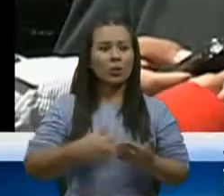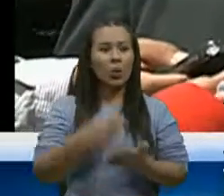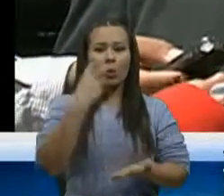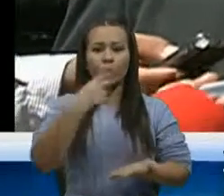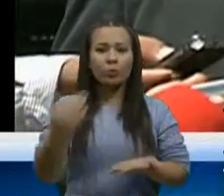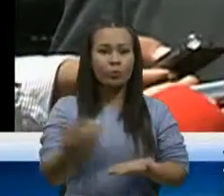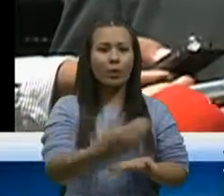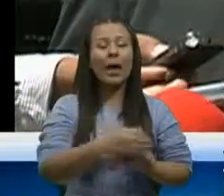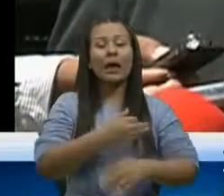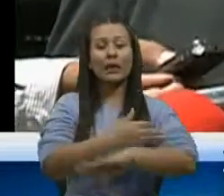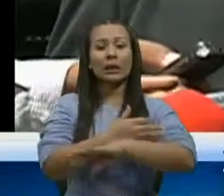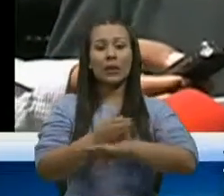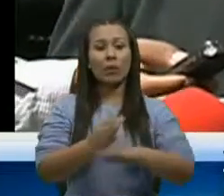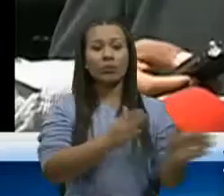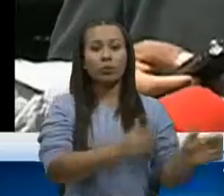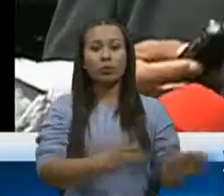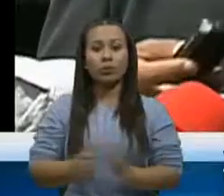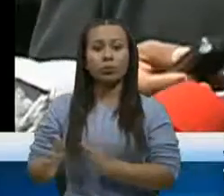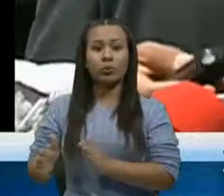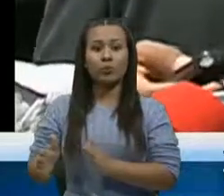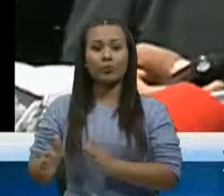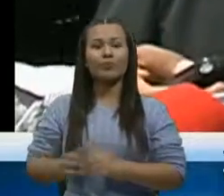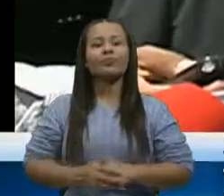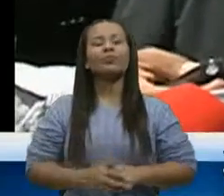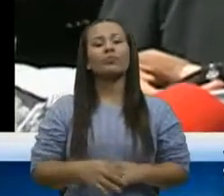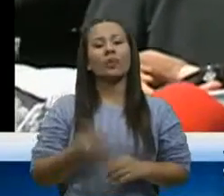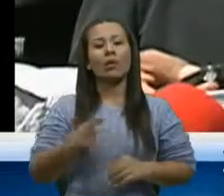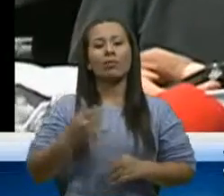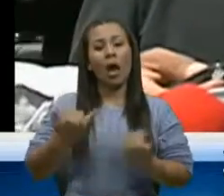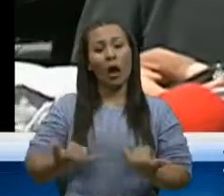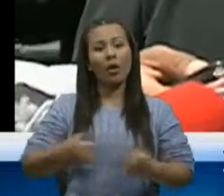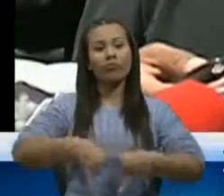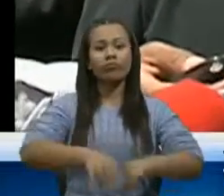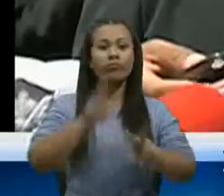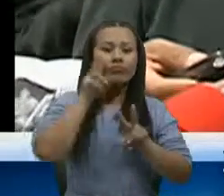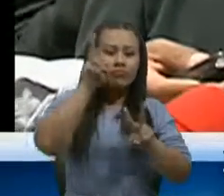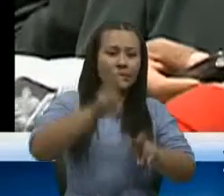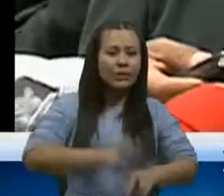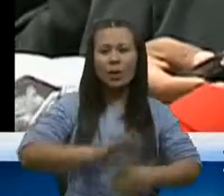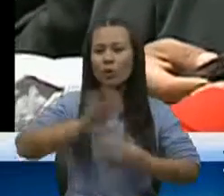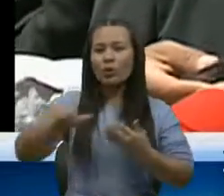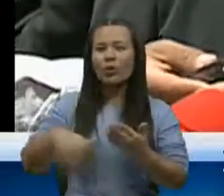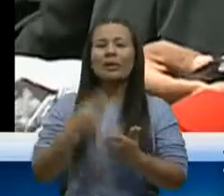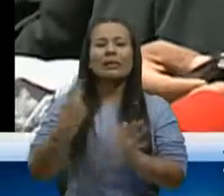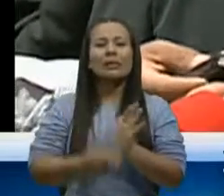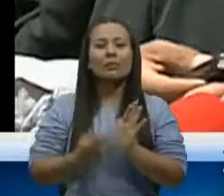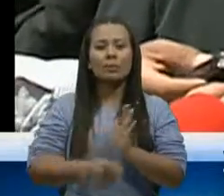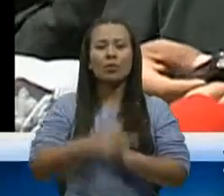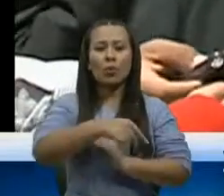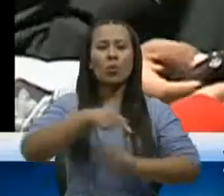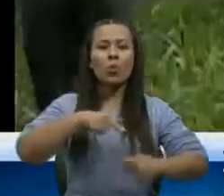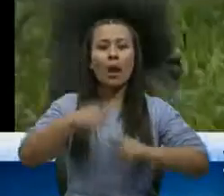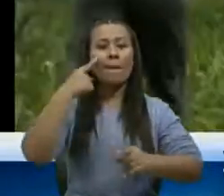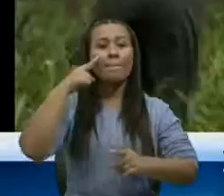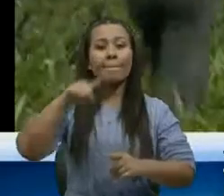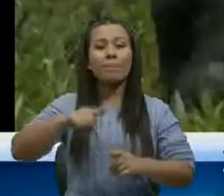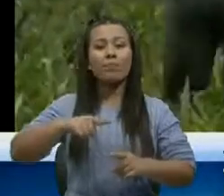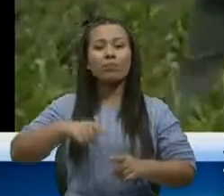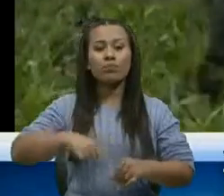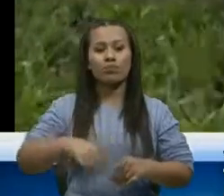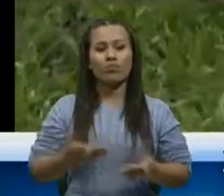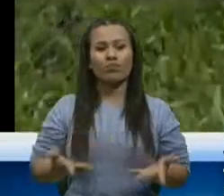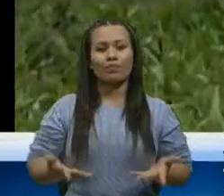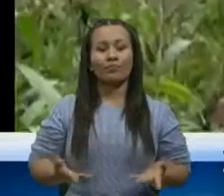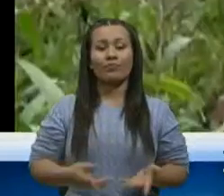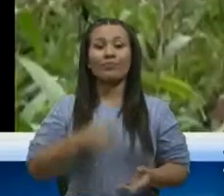dentro del tiempo y plazos que ellos tienen, ellos siguen investigando absolutamente lo que pasó para este accidente. La Junta está